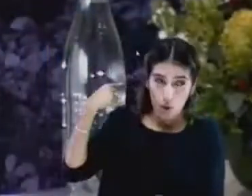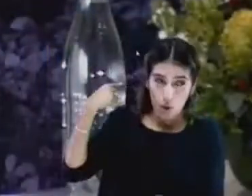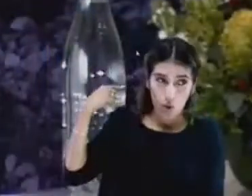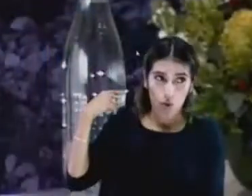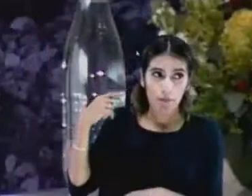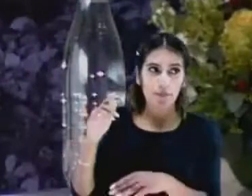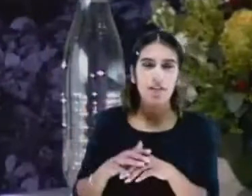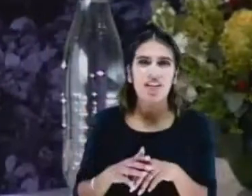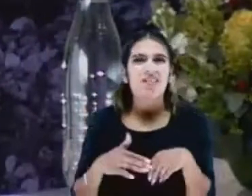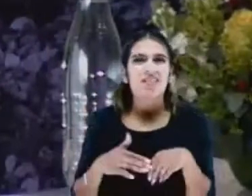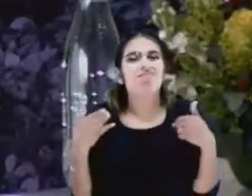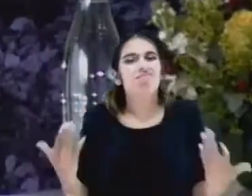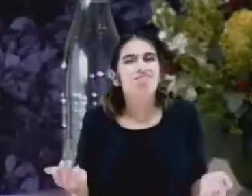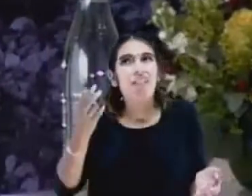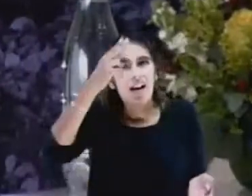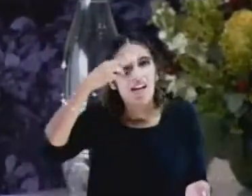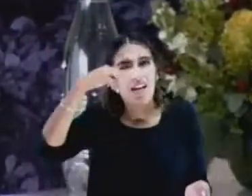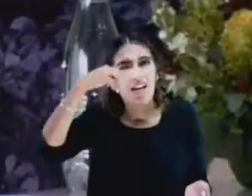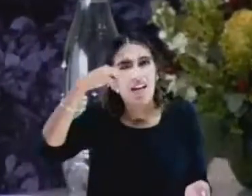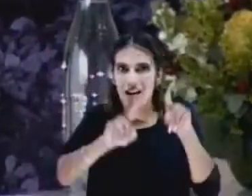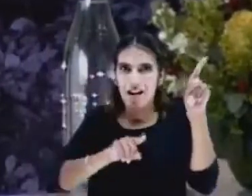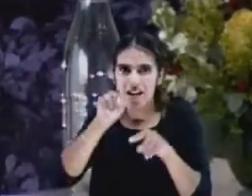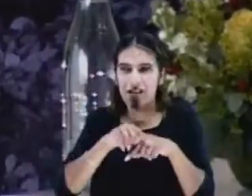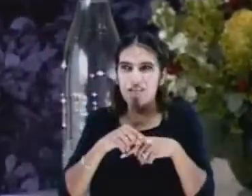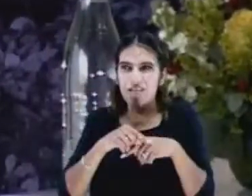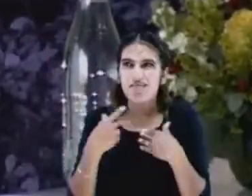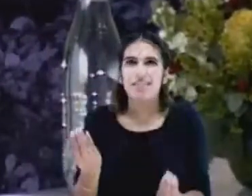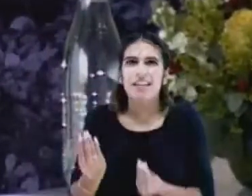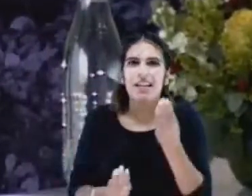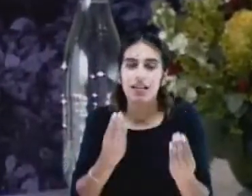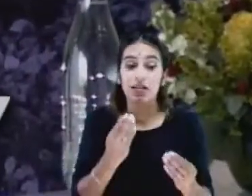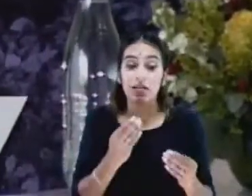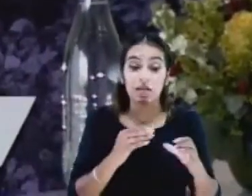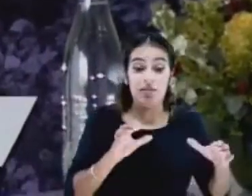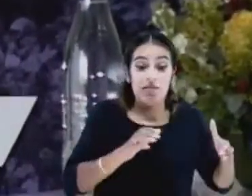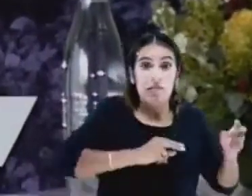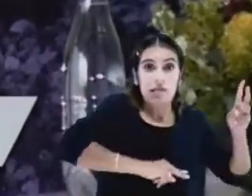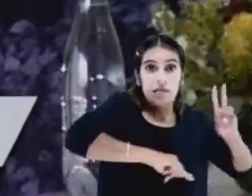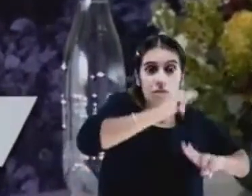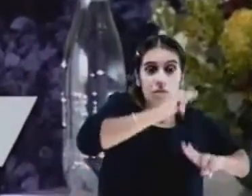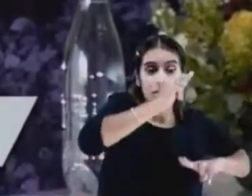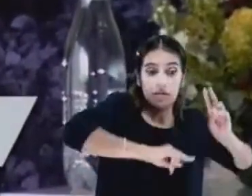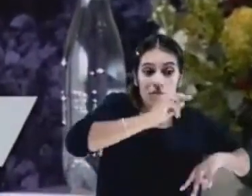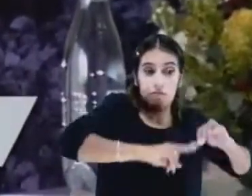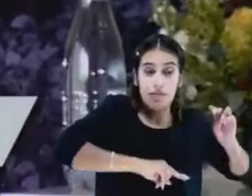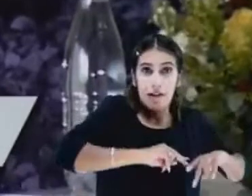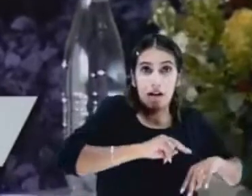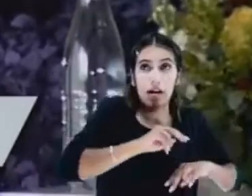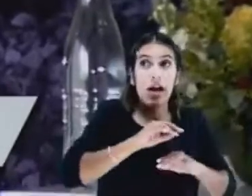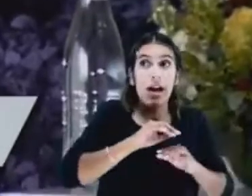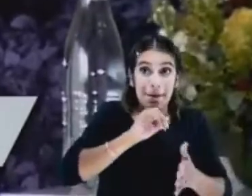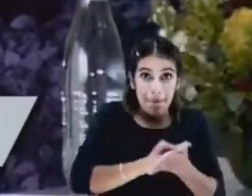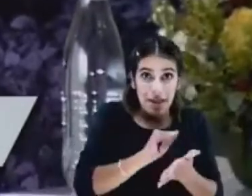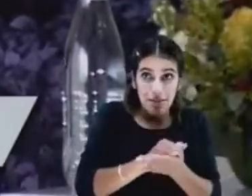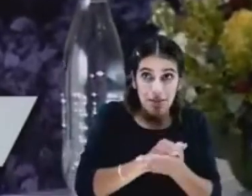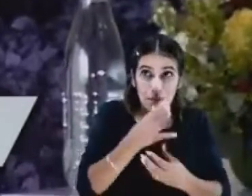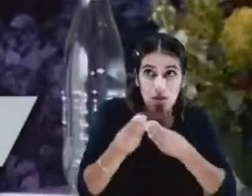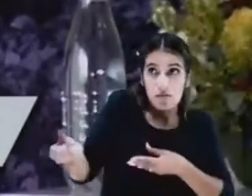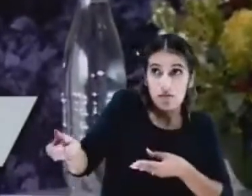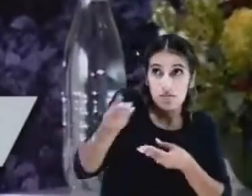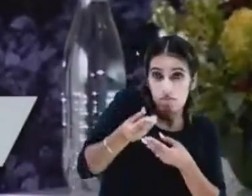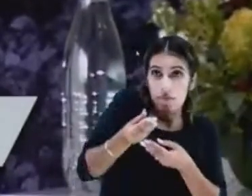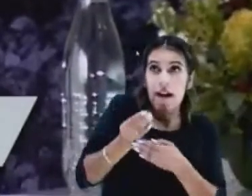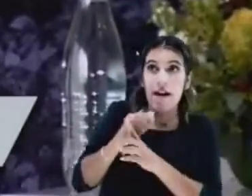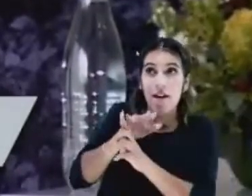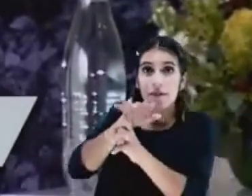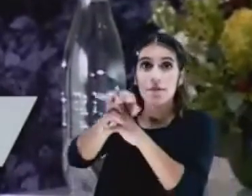que la función constructiva no interfiera en la decisión del juez porque en la función consultiva seguramente las